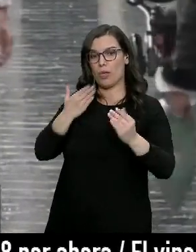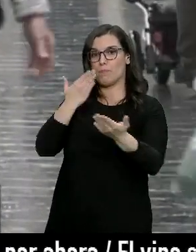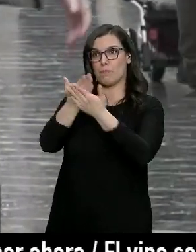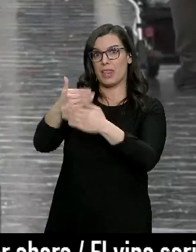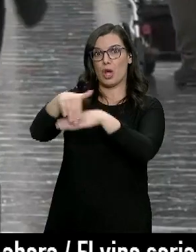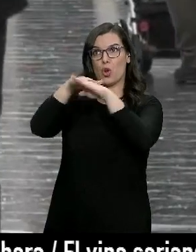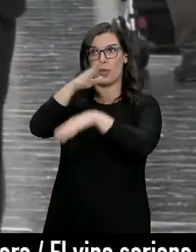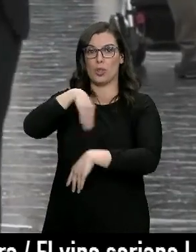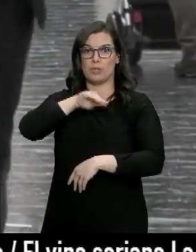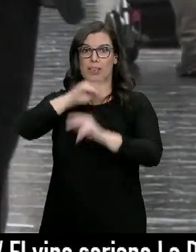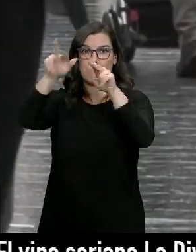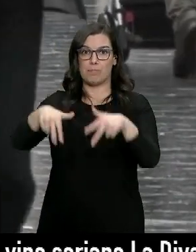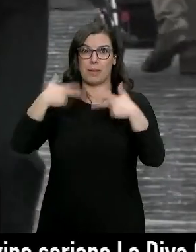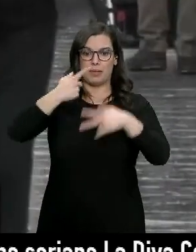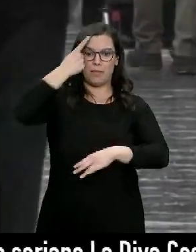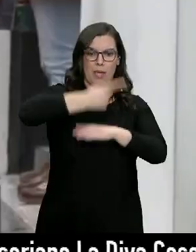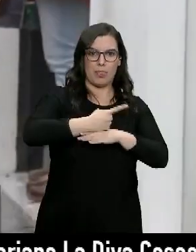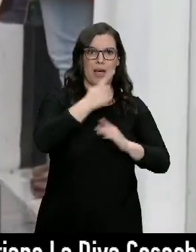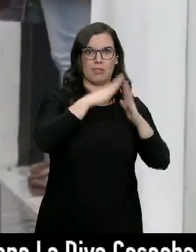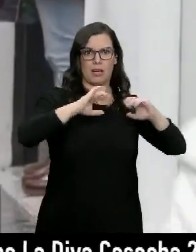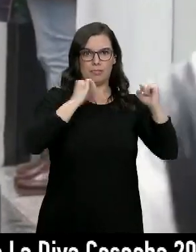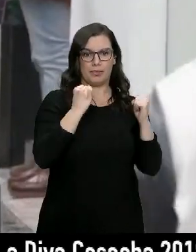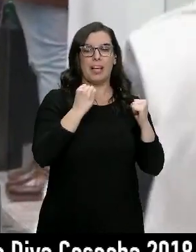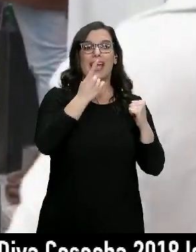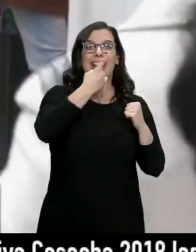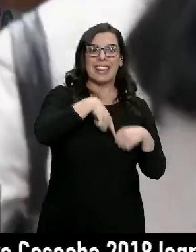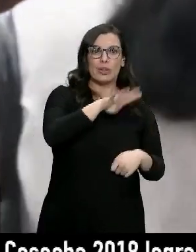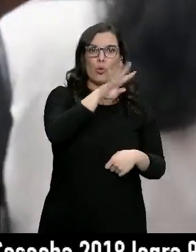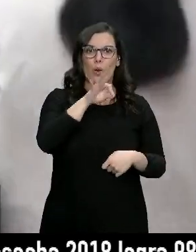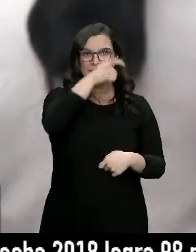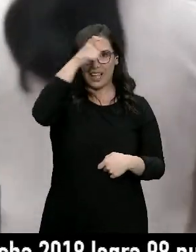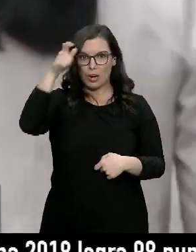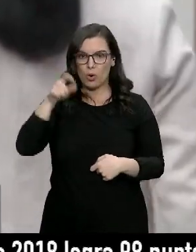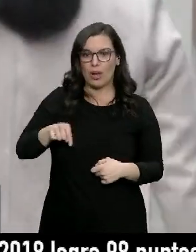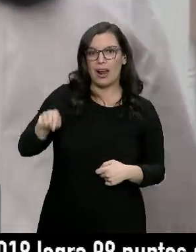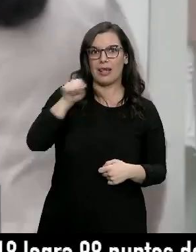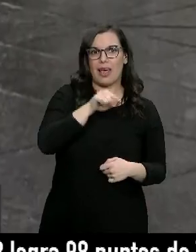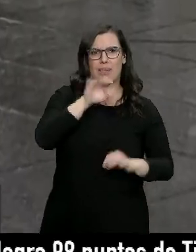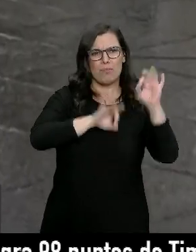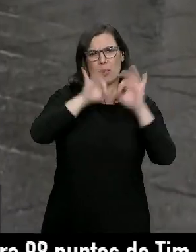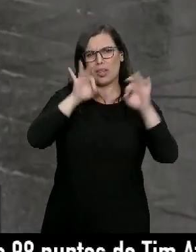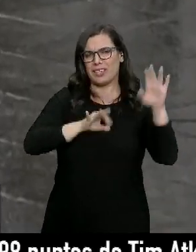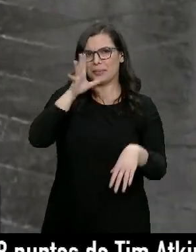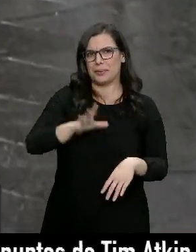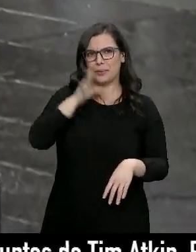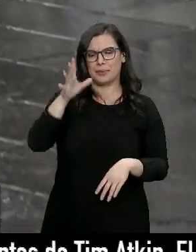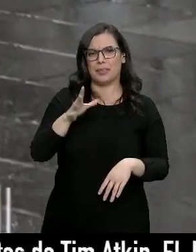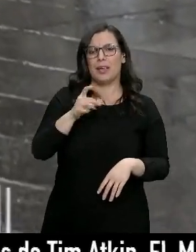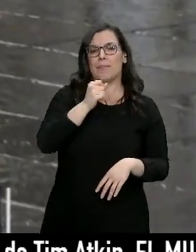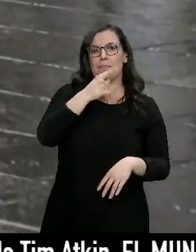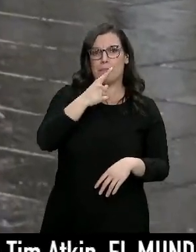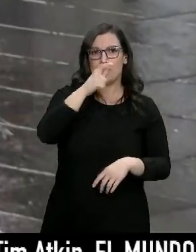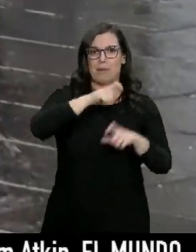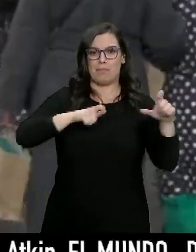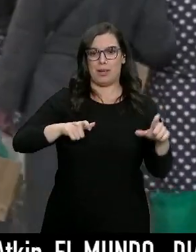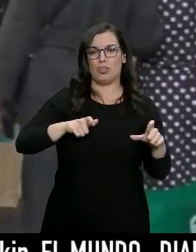que permita el confinamiento domiciliario en las 140 localidades donde la incidencia supera los 1.000